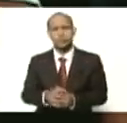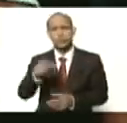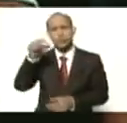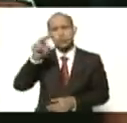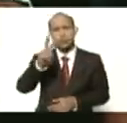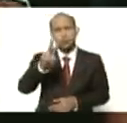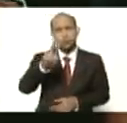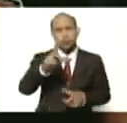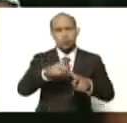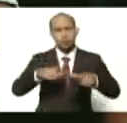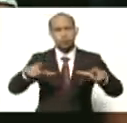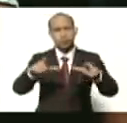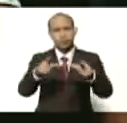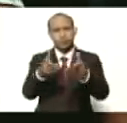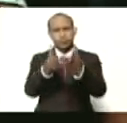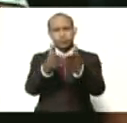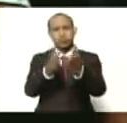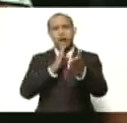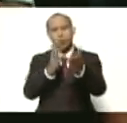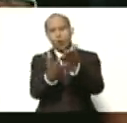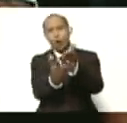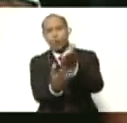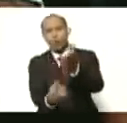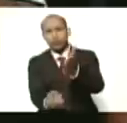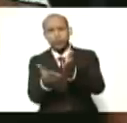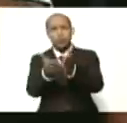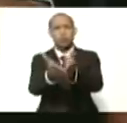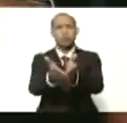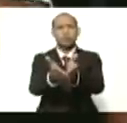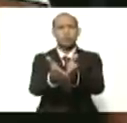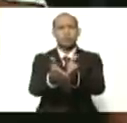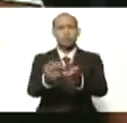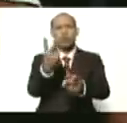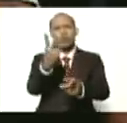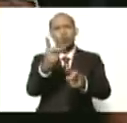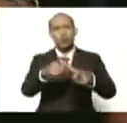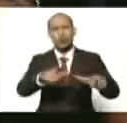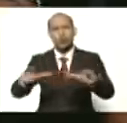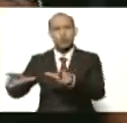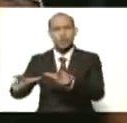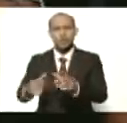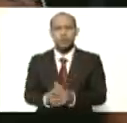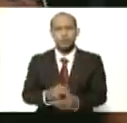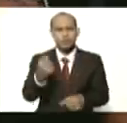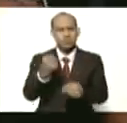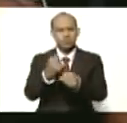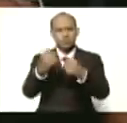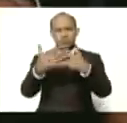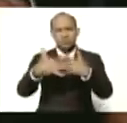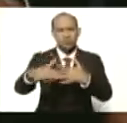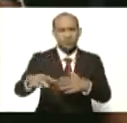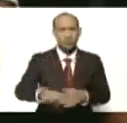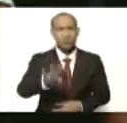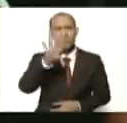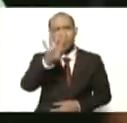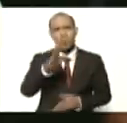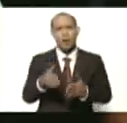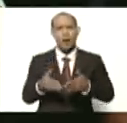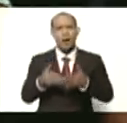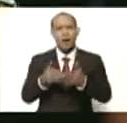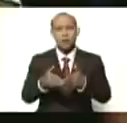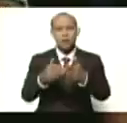dos diques secos nosotros tenemos uno de esos y los otros tenemos bastante y tenemos ya cuatro embarcaciones